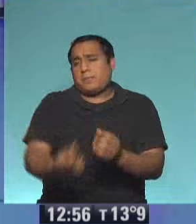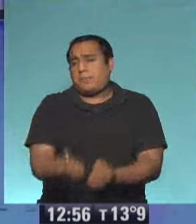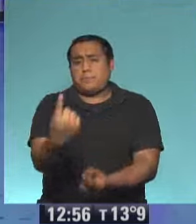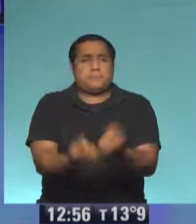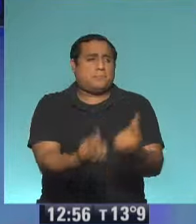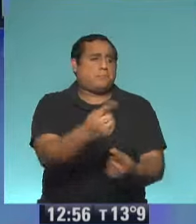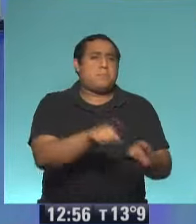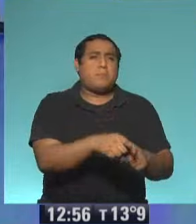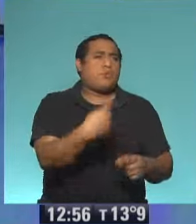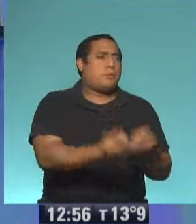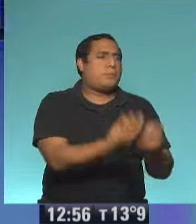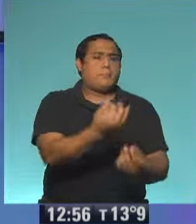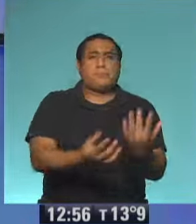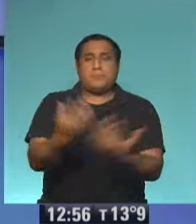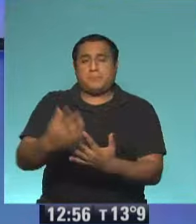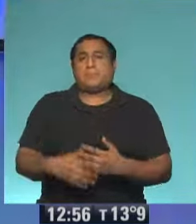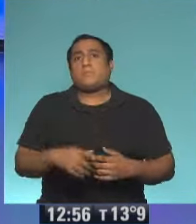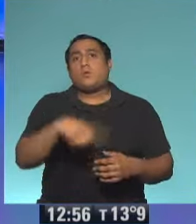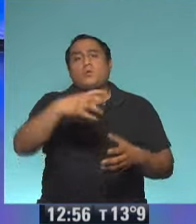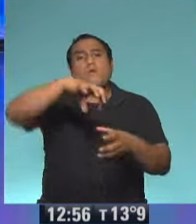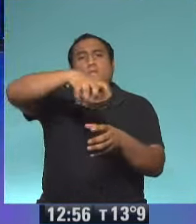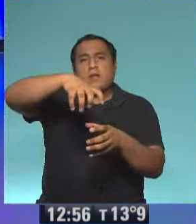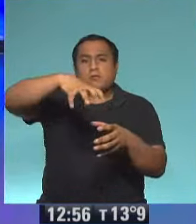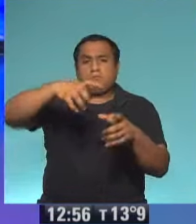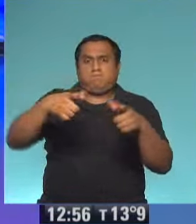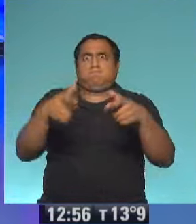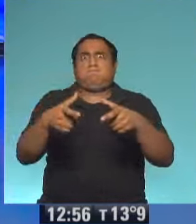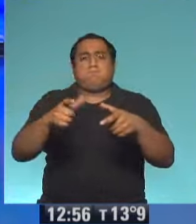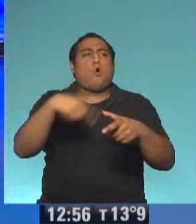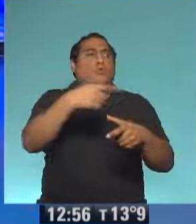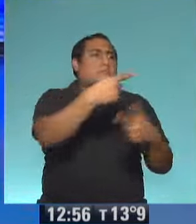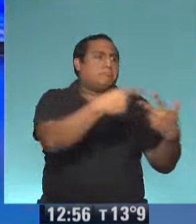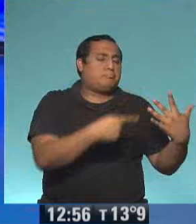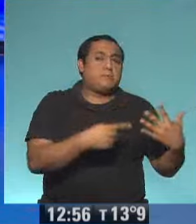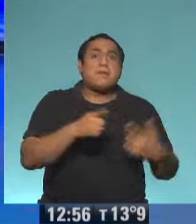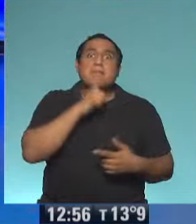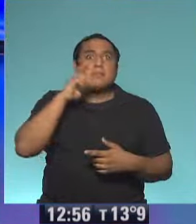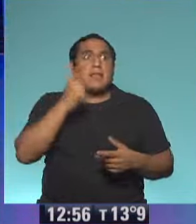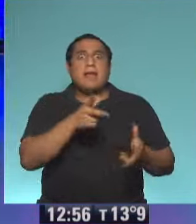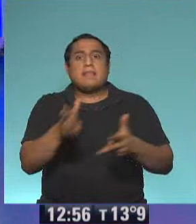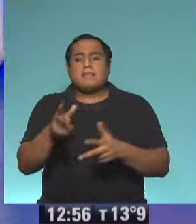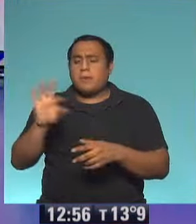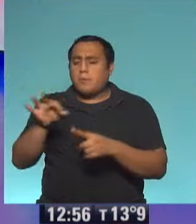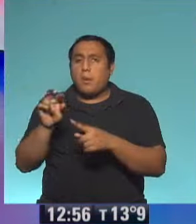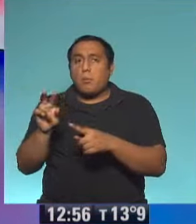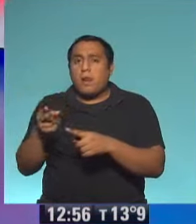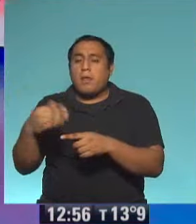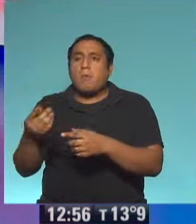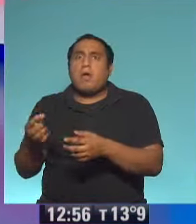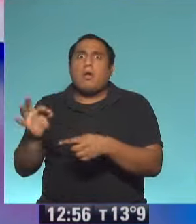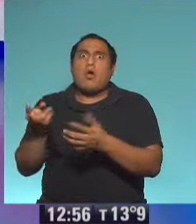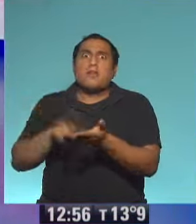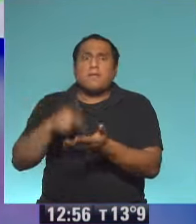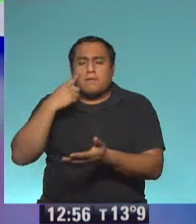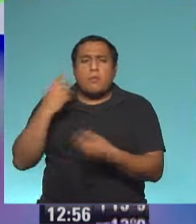demás. Fuera de la vista había frascos de boca ancha y otras cosas. Según mi tía, las moscas se resucitan colocando